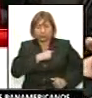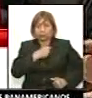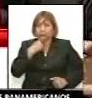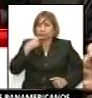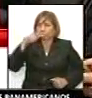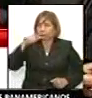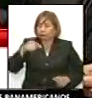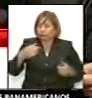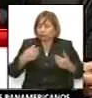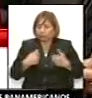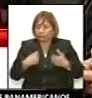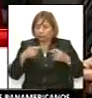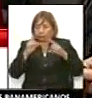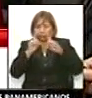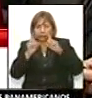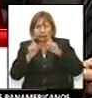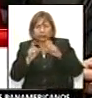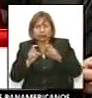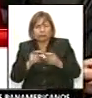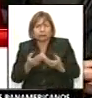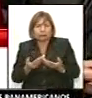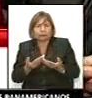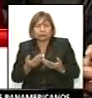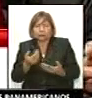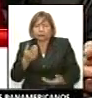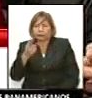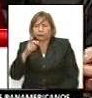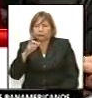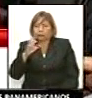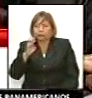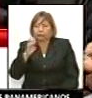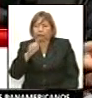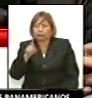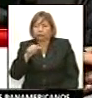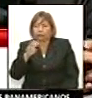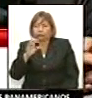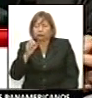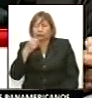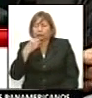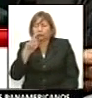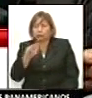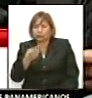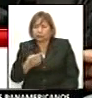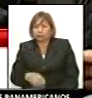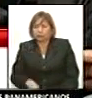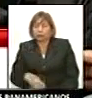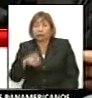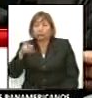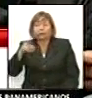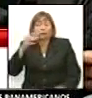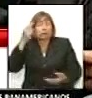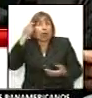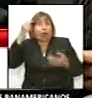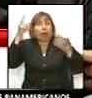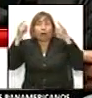yo tengo un interrogante. El congresista Johnny Lescano dice que ellos se